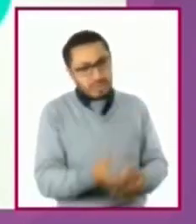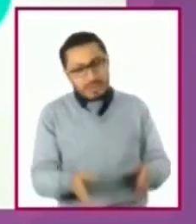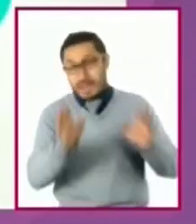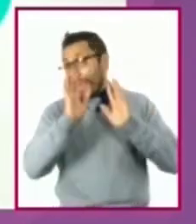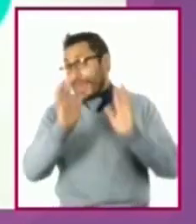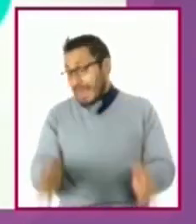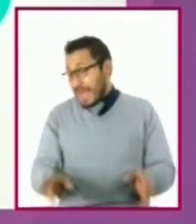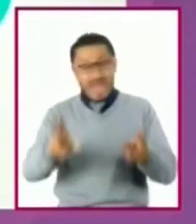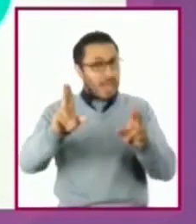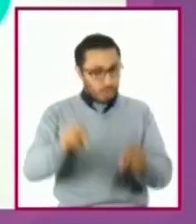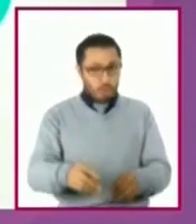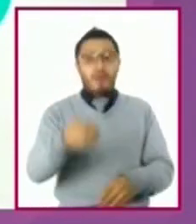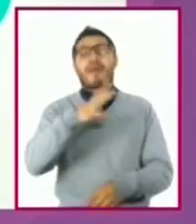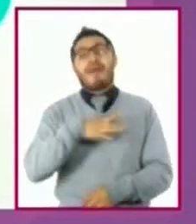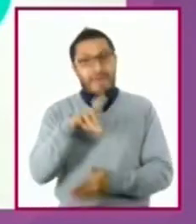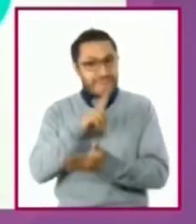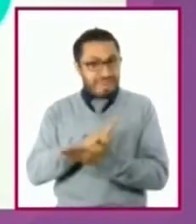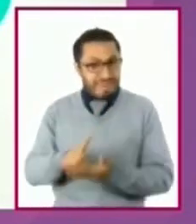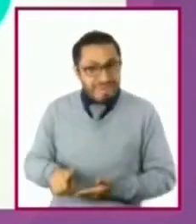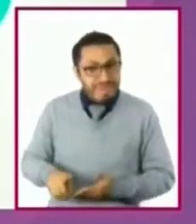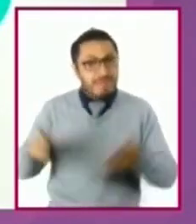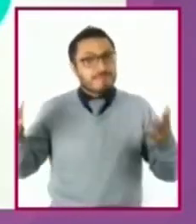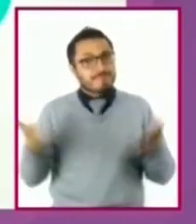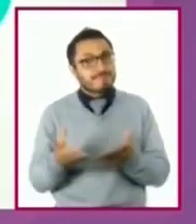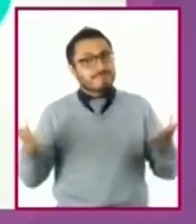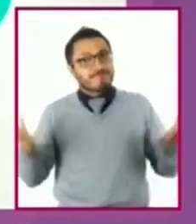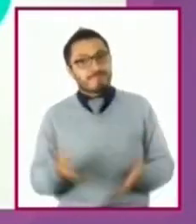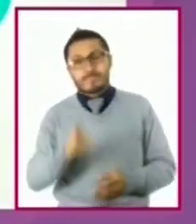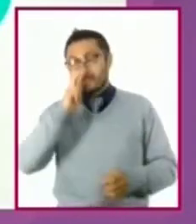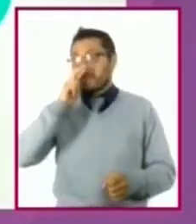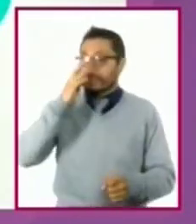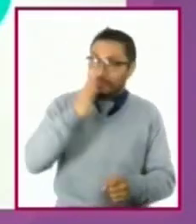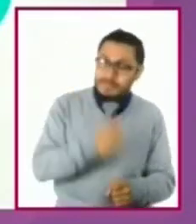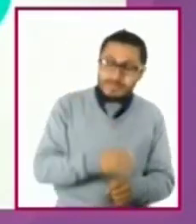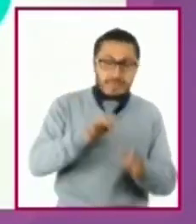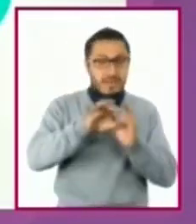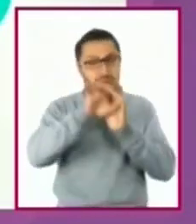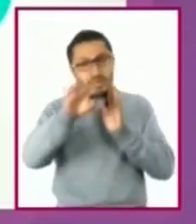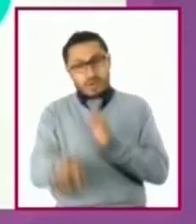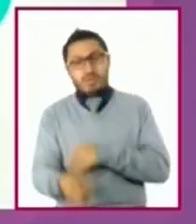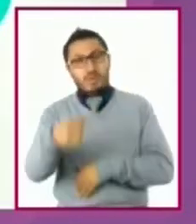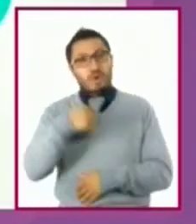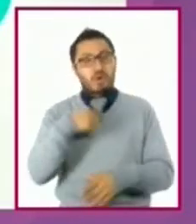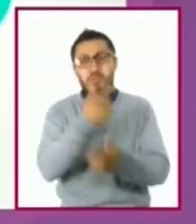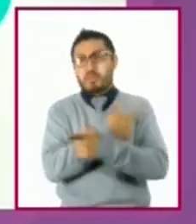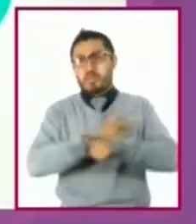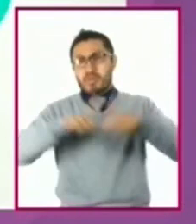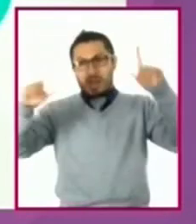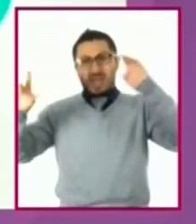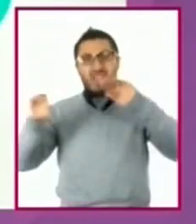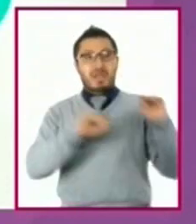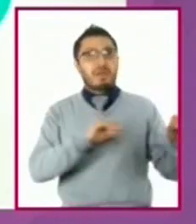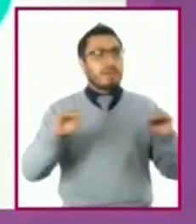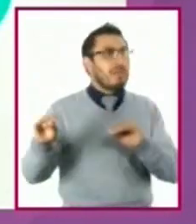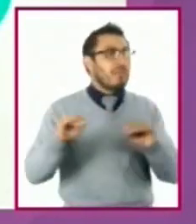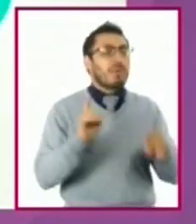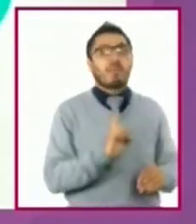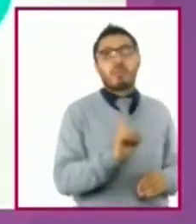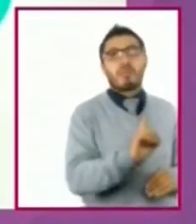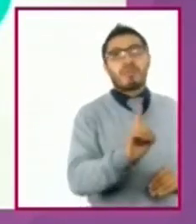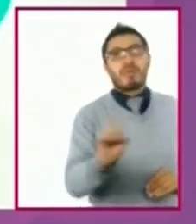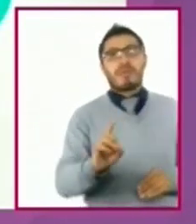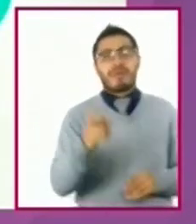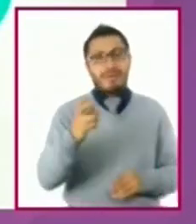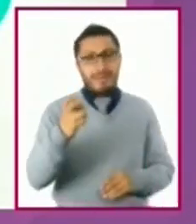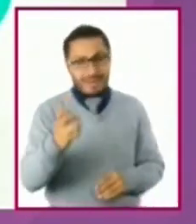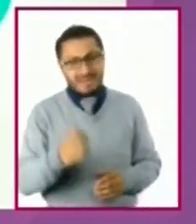sino que tenemos el derecho de actuar. Lo primero es poder ir a donde queramos, y eso es la libertad de movimiento